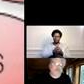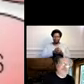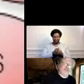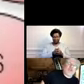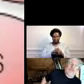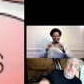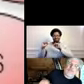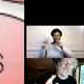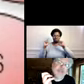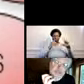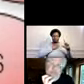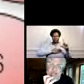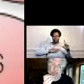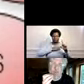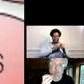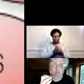página, por favor.